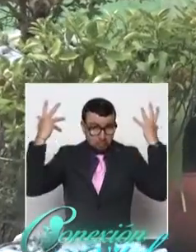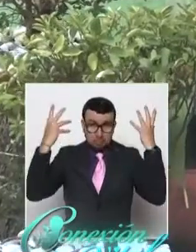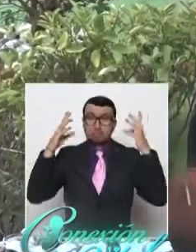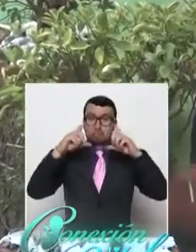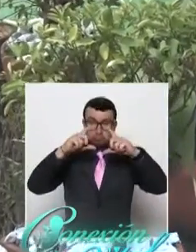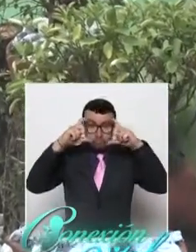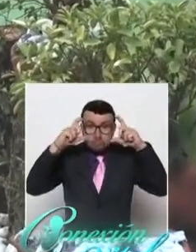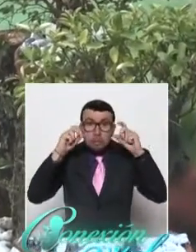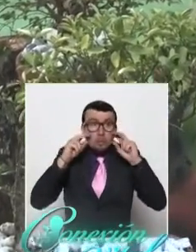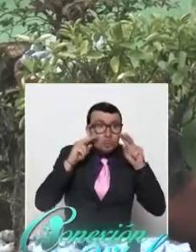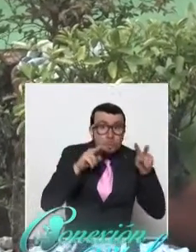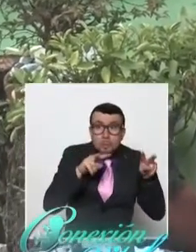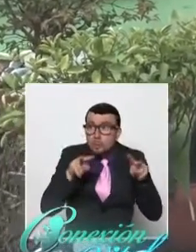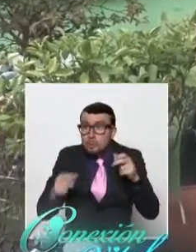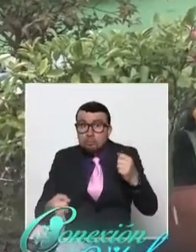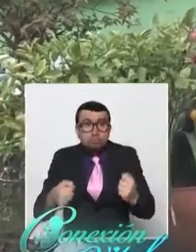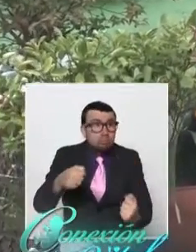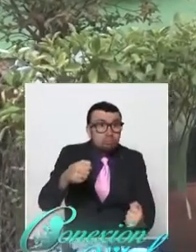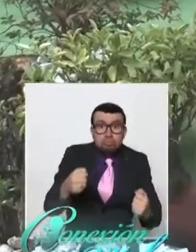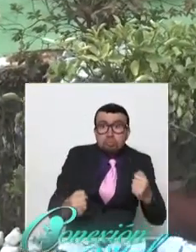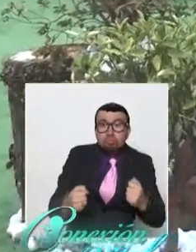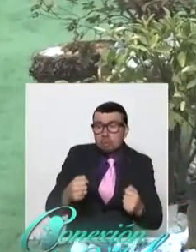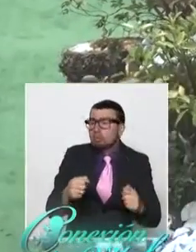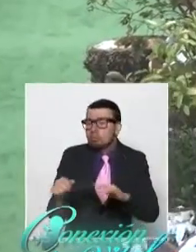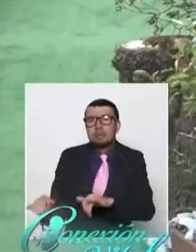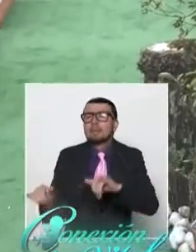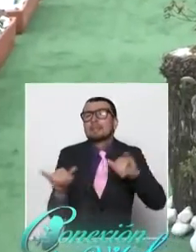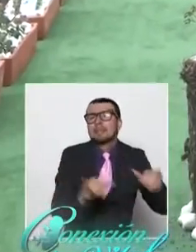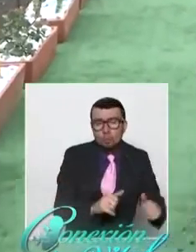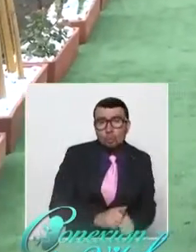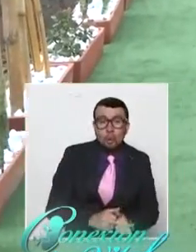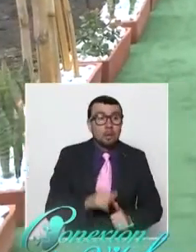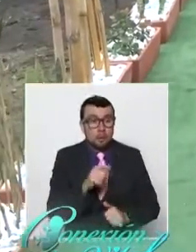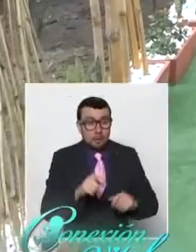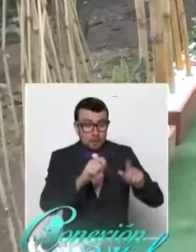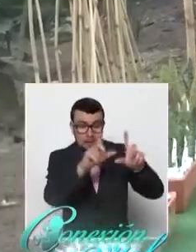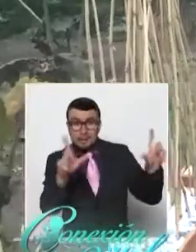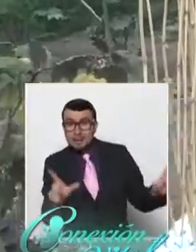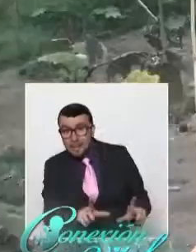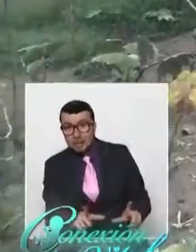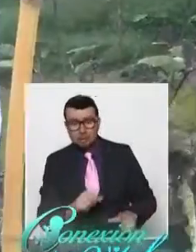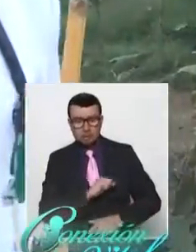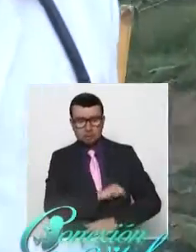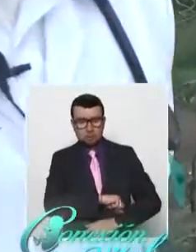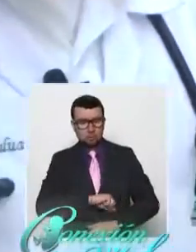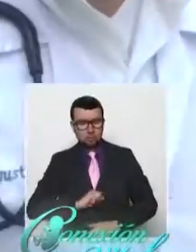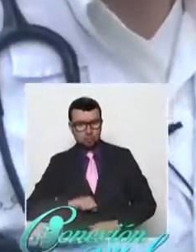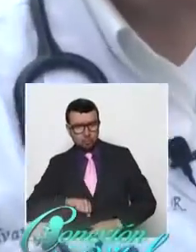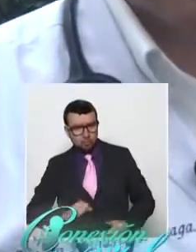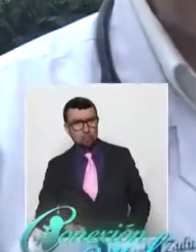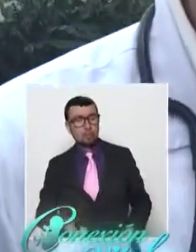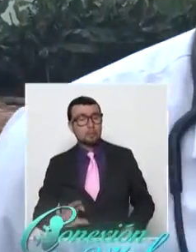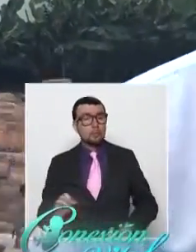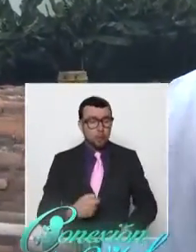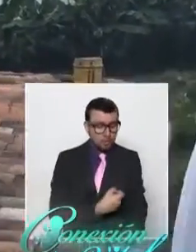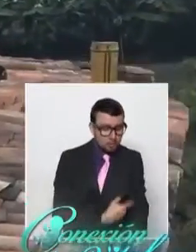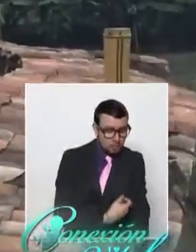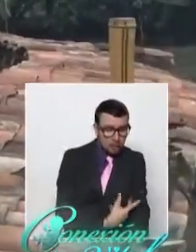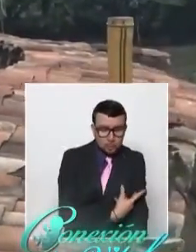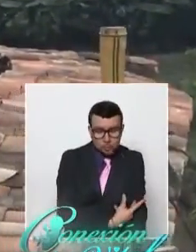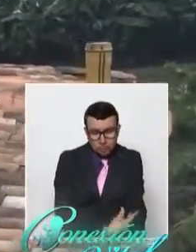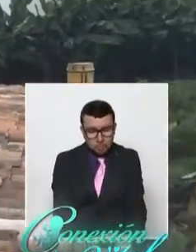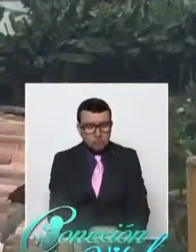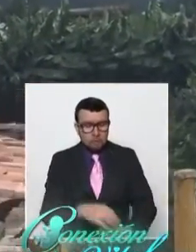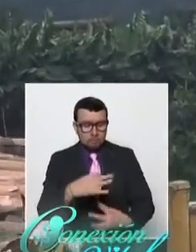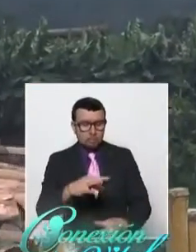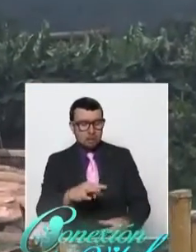digo, un examen de laboratorio, un examen radiológico, un examen complementario, es un examen que me va a ayudar